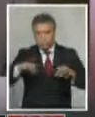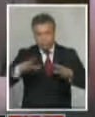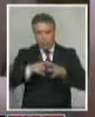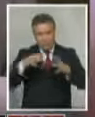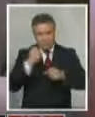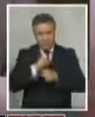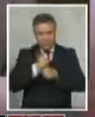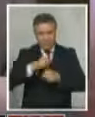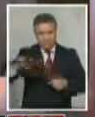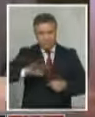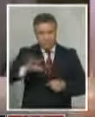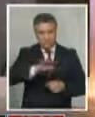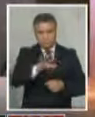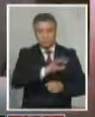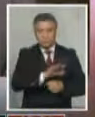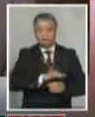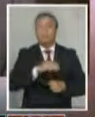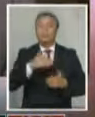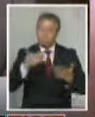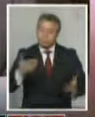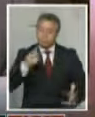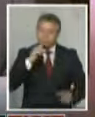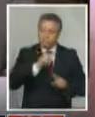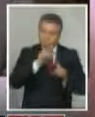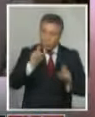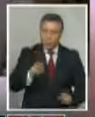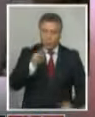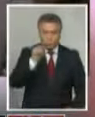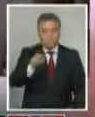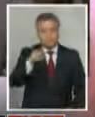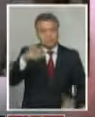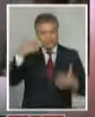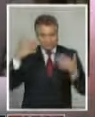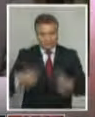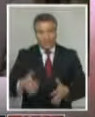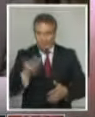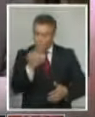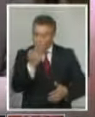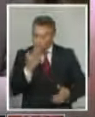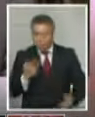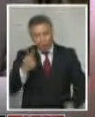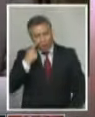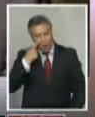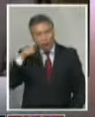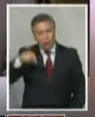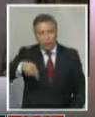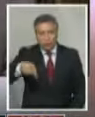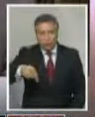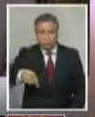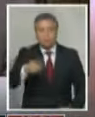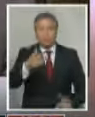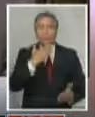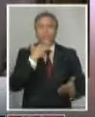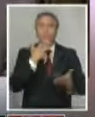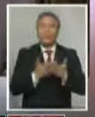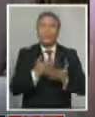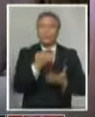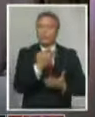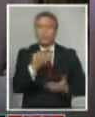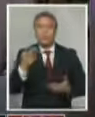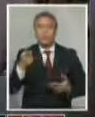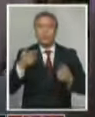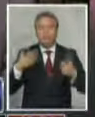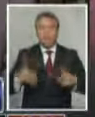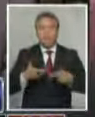empleo. En ese sentido, usted, luego de esta cifra que hemos conocido hoy, ¿cuándo ese número se va a